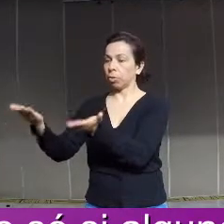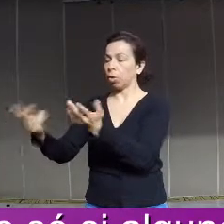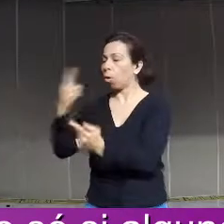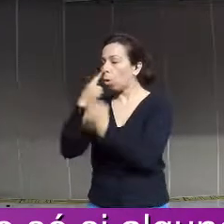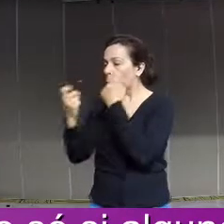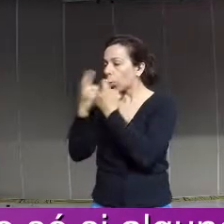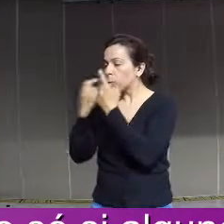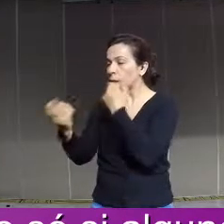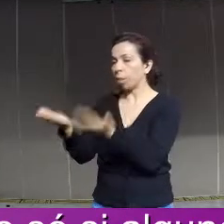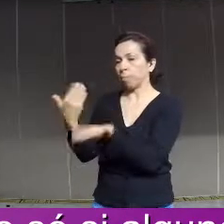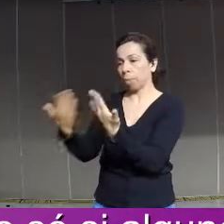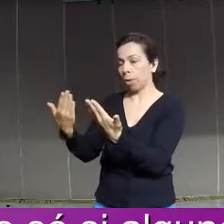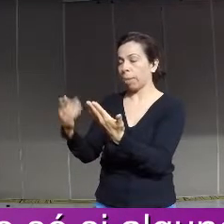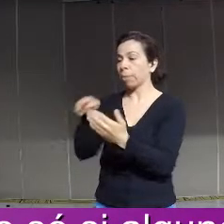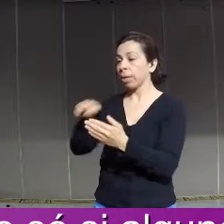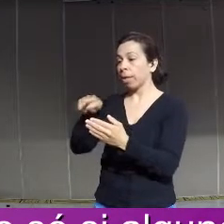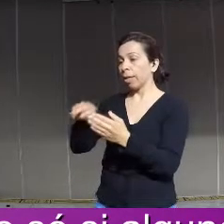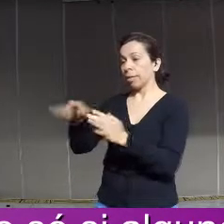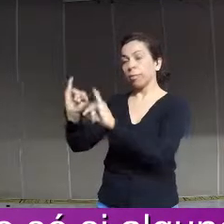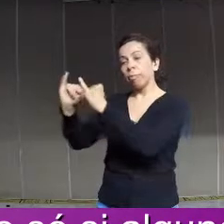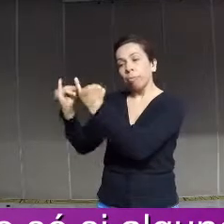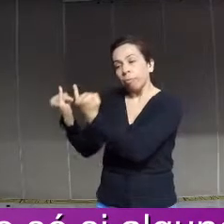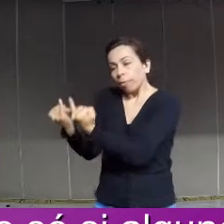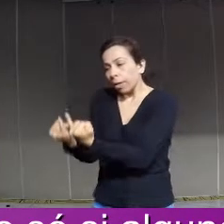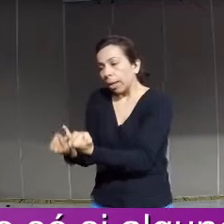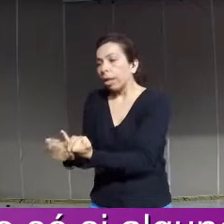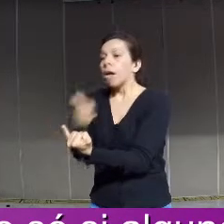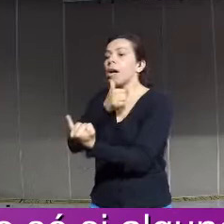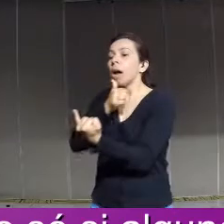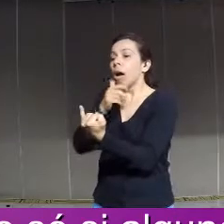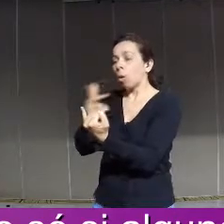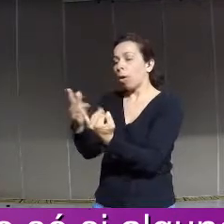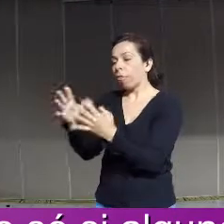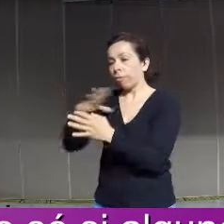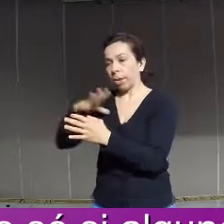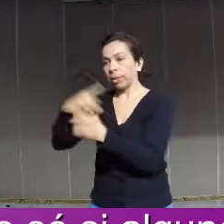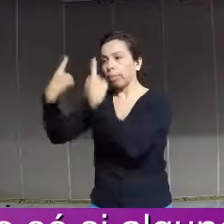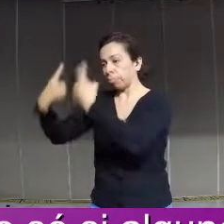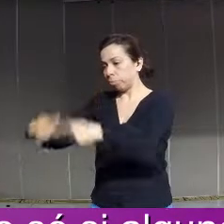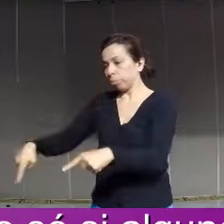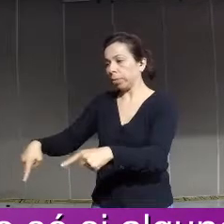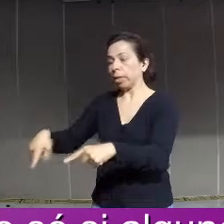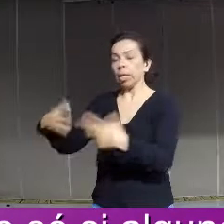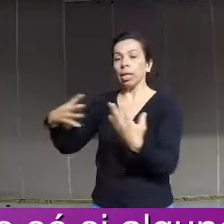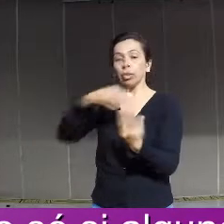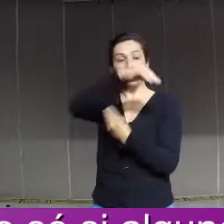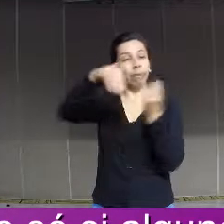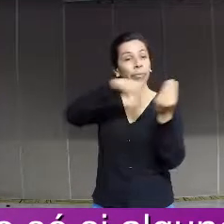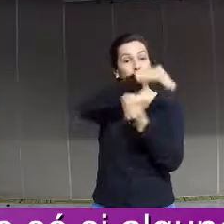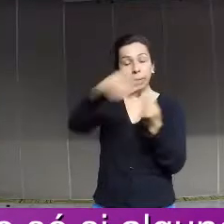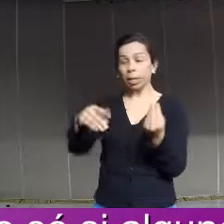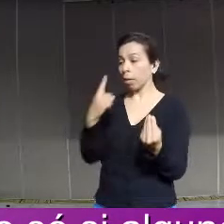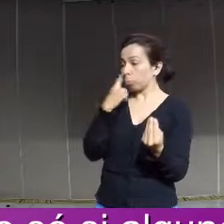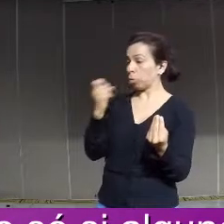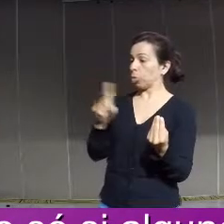desnutrición tremenda, aceptada y al cual la familia se acostumbra. Exacto. Pasa que detrás de esa desnutrición hay una